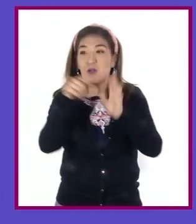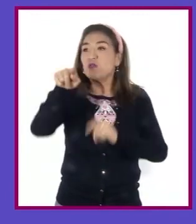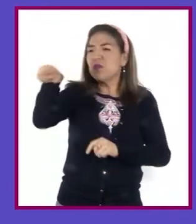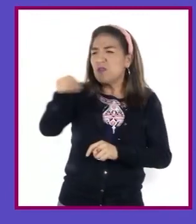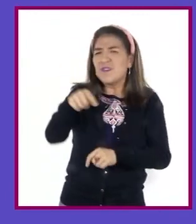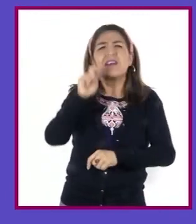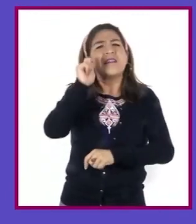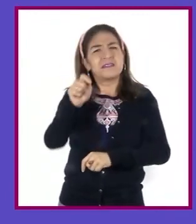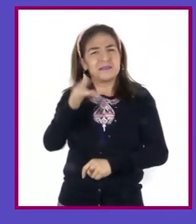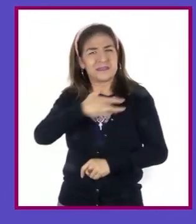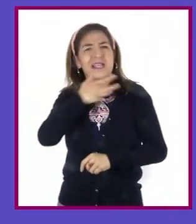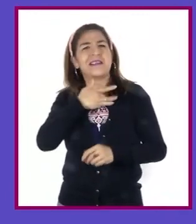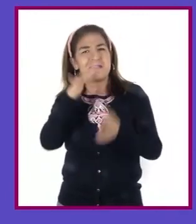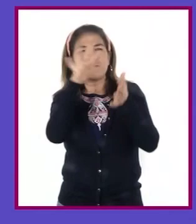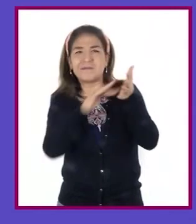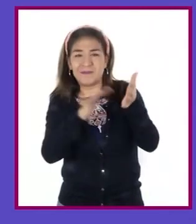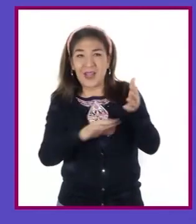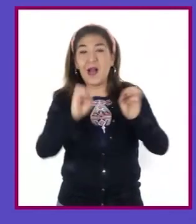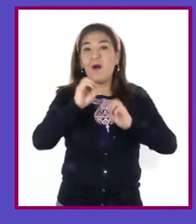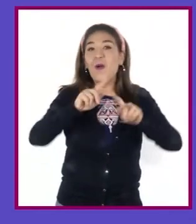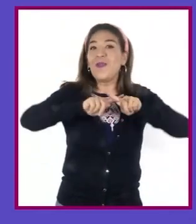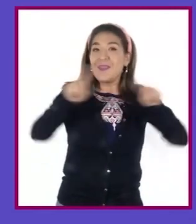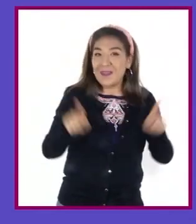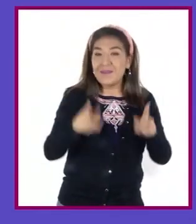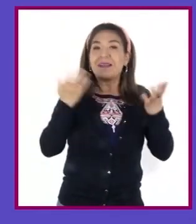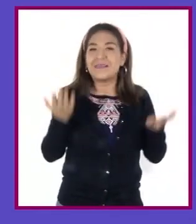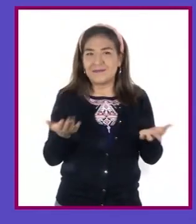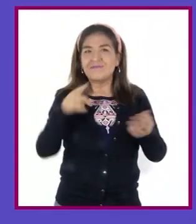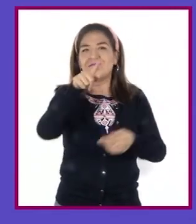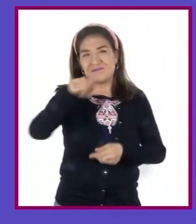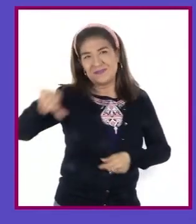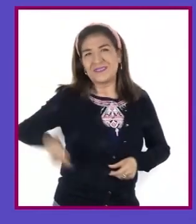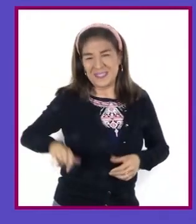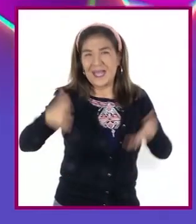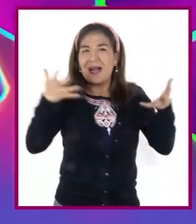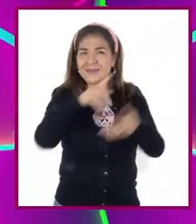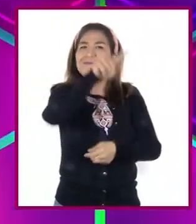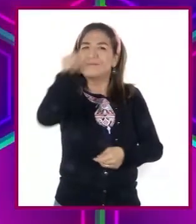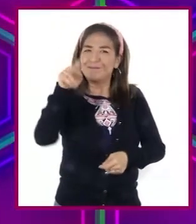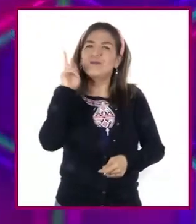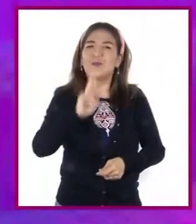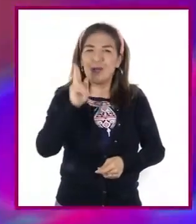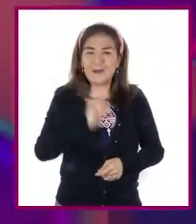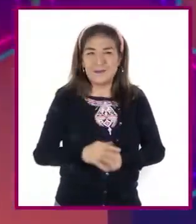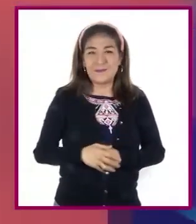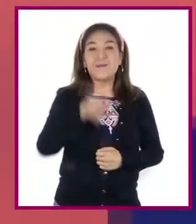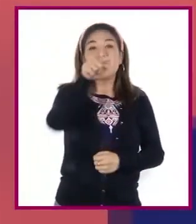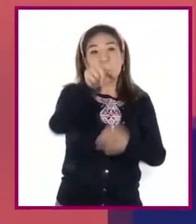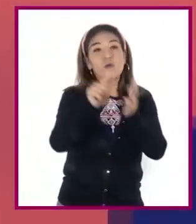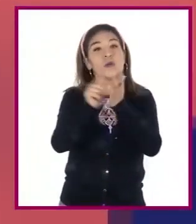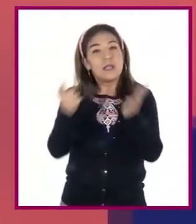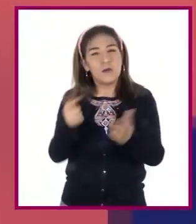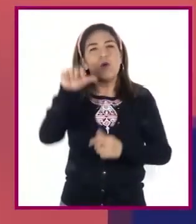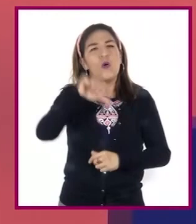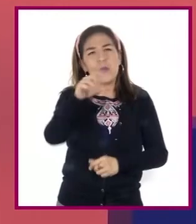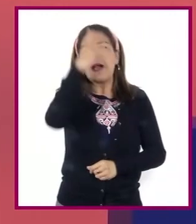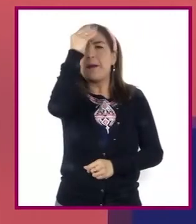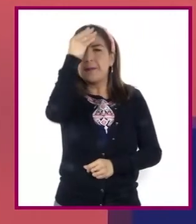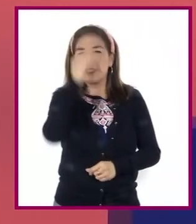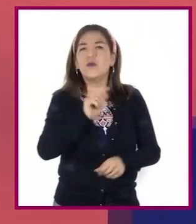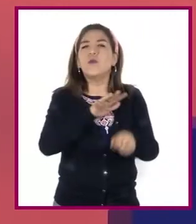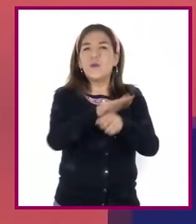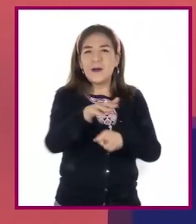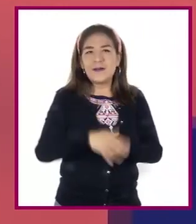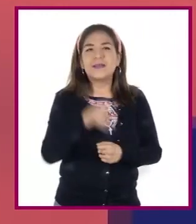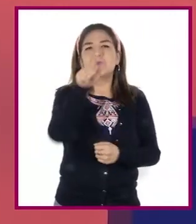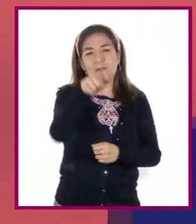que ustedes o algo distinto. Será un experimento muy interesante. Busquen en su libro de texto el aprendizaje esperado y